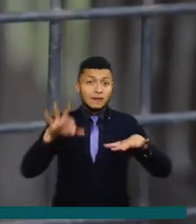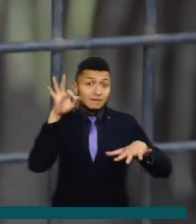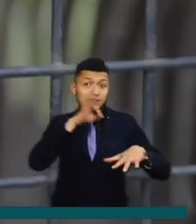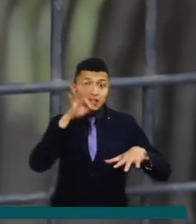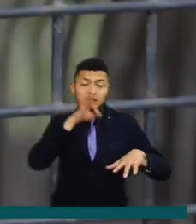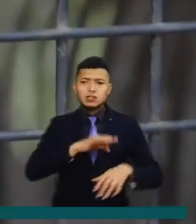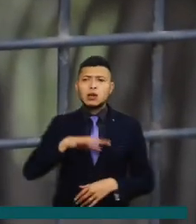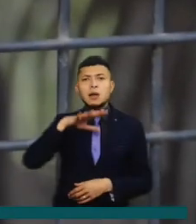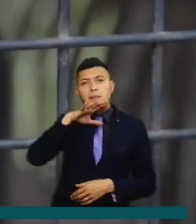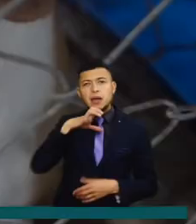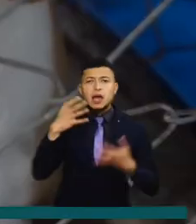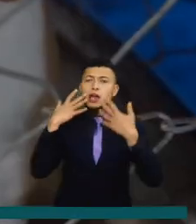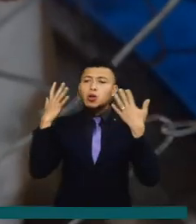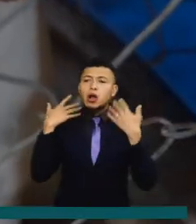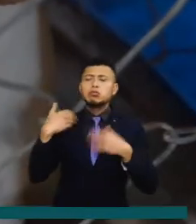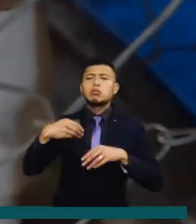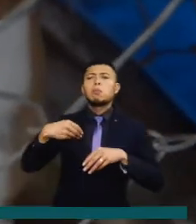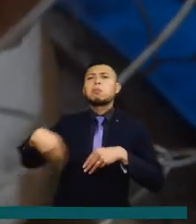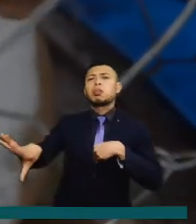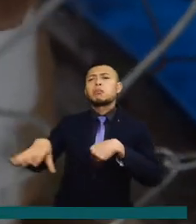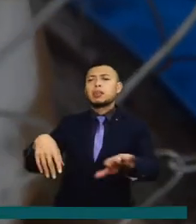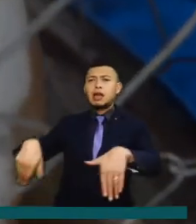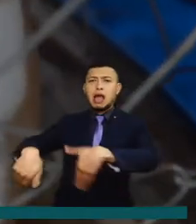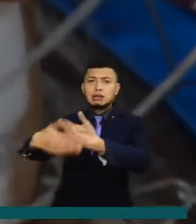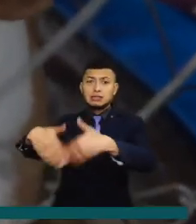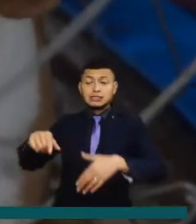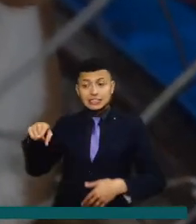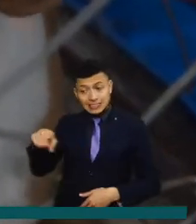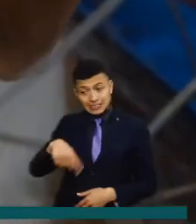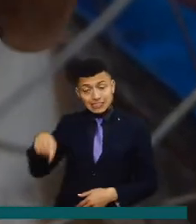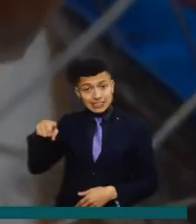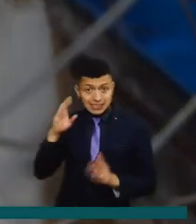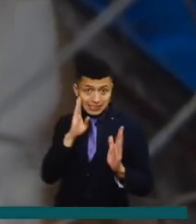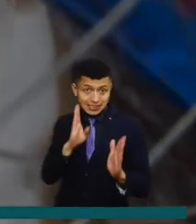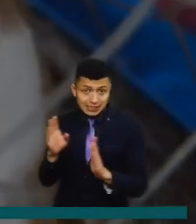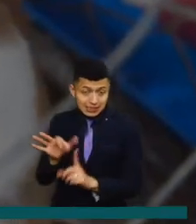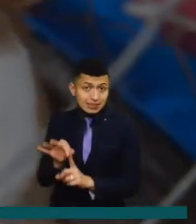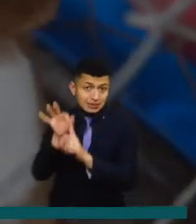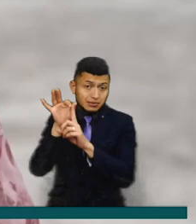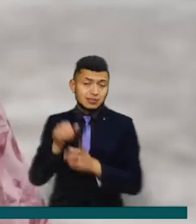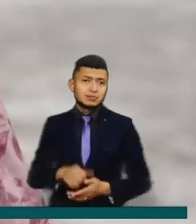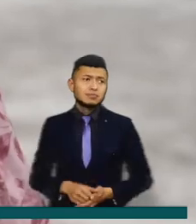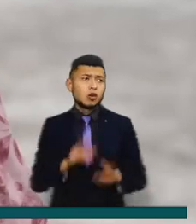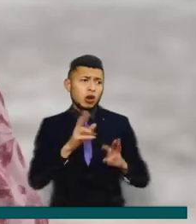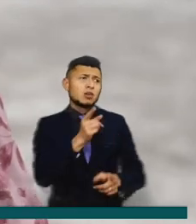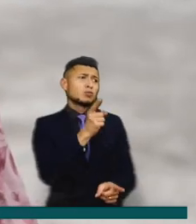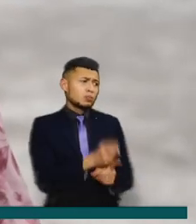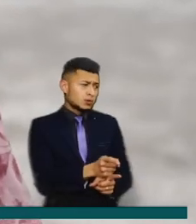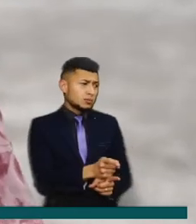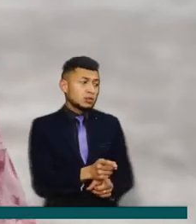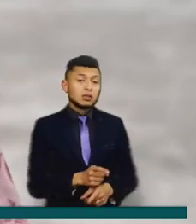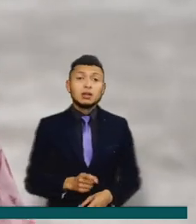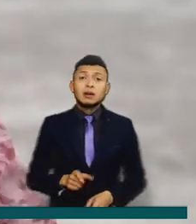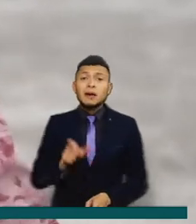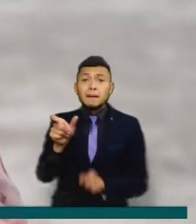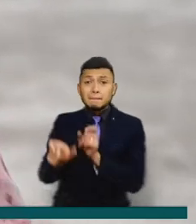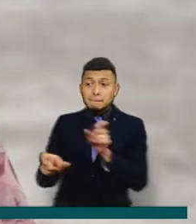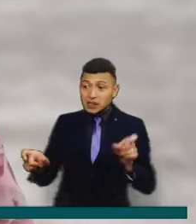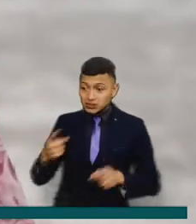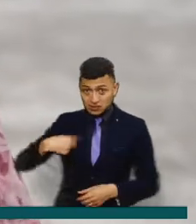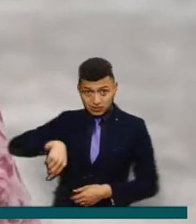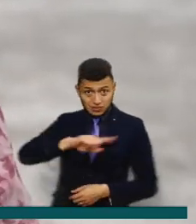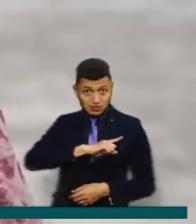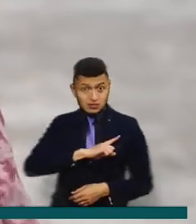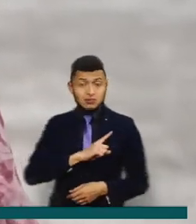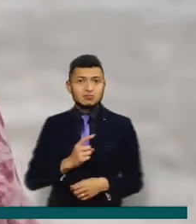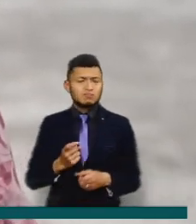abandonados decenas de perros y gatos que necesitan una atención especial. Que realmente esto se cumpla. Se pueden contar con las manos las personas que le